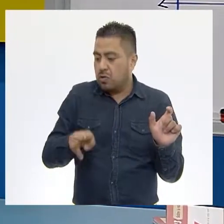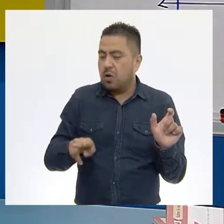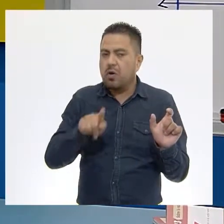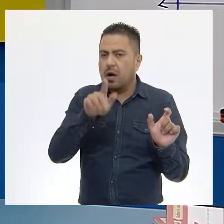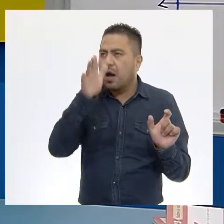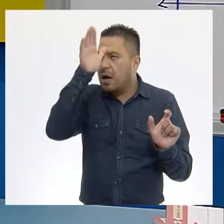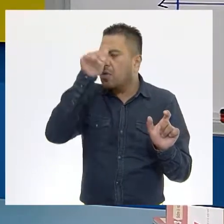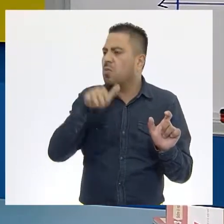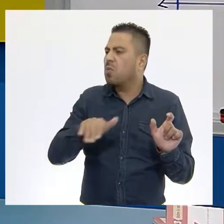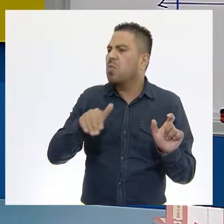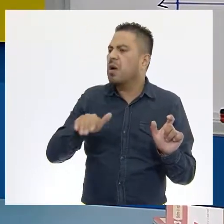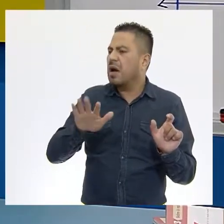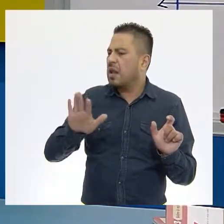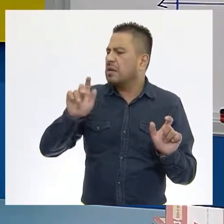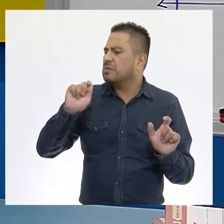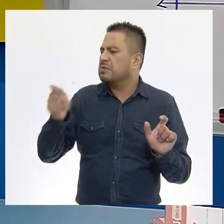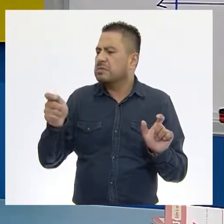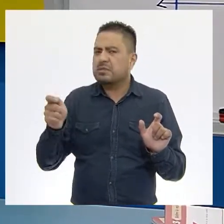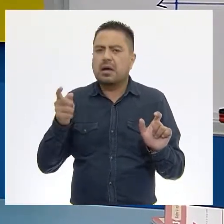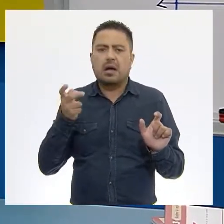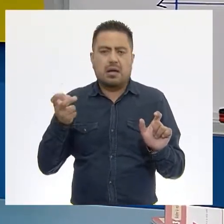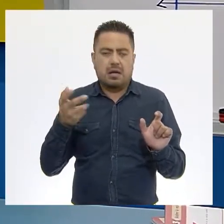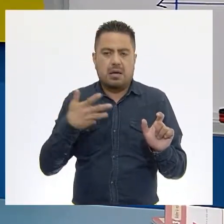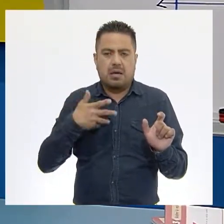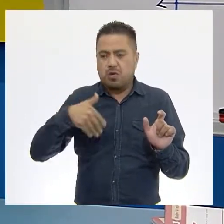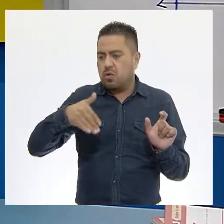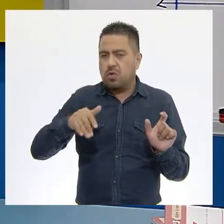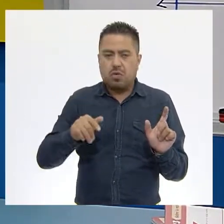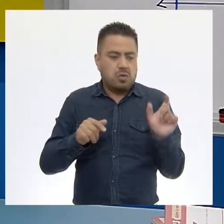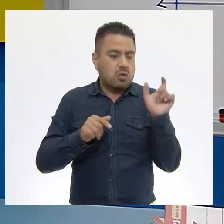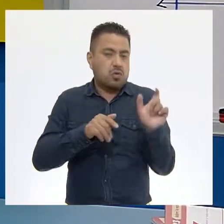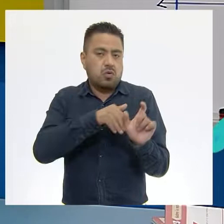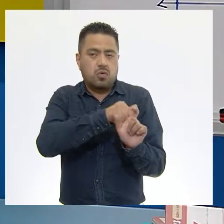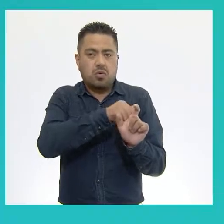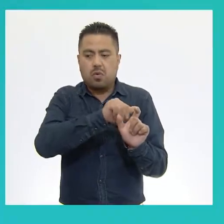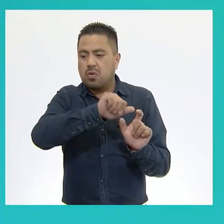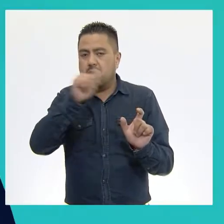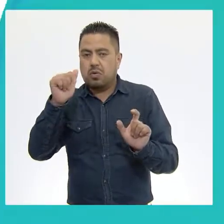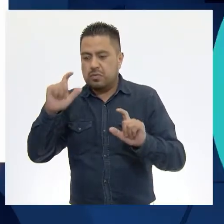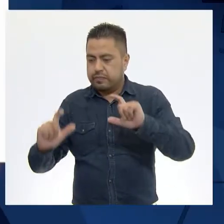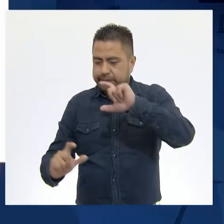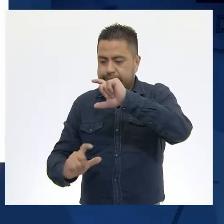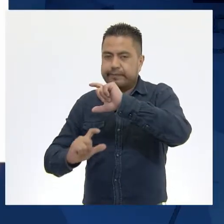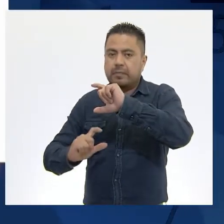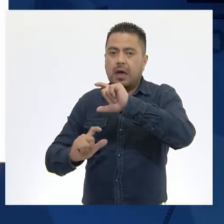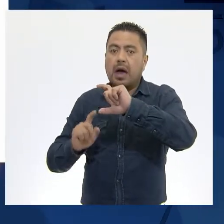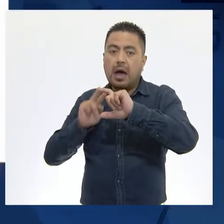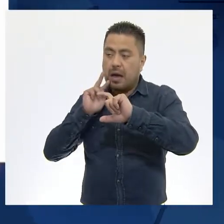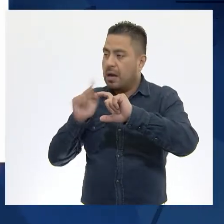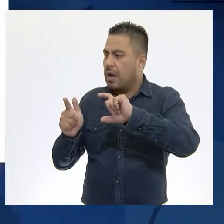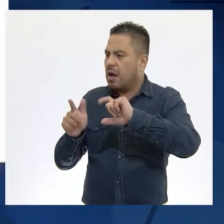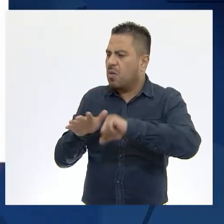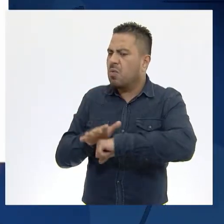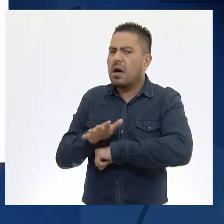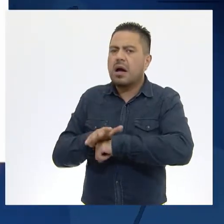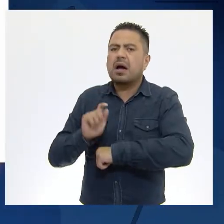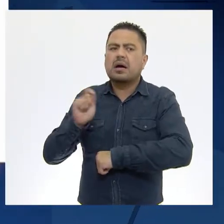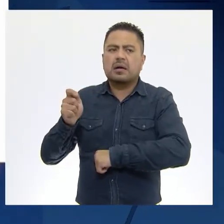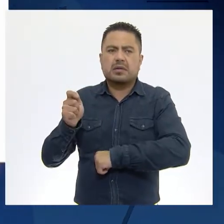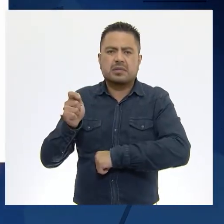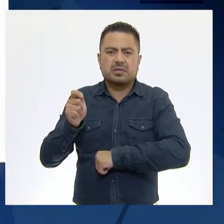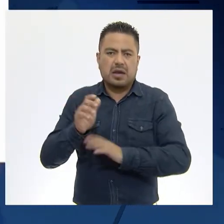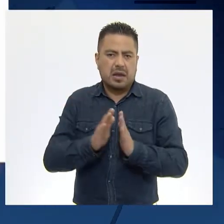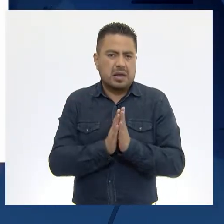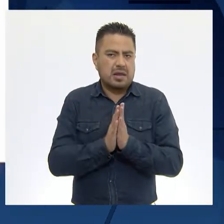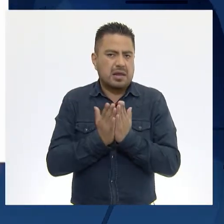¿Recuerdan cuáles eran estas? Las que tienen una parte entera y una parte fraccionaria. ¿Y ya se dieron cuenta cuáles son de las que están aquí en el